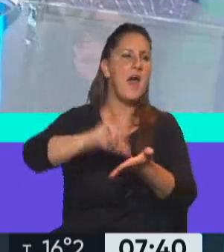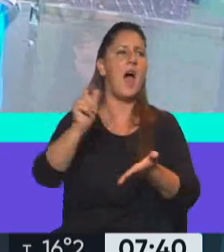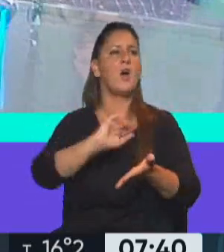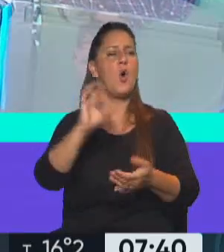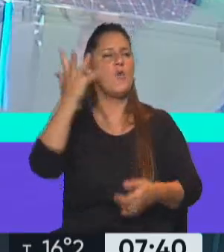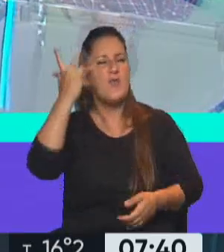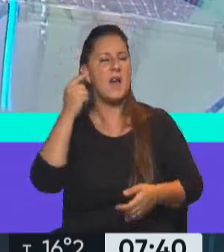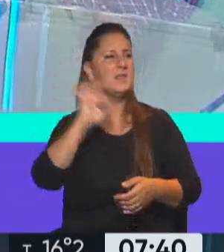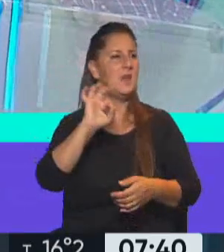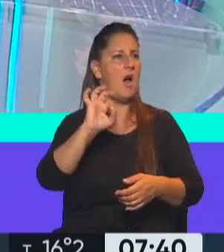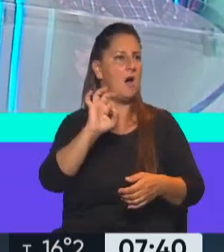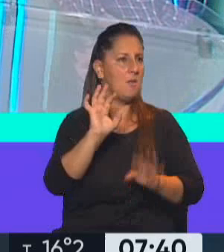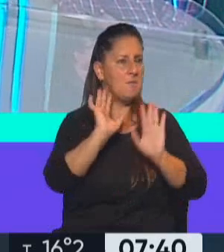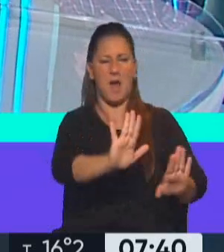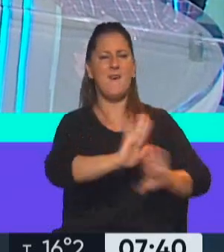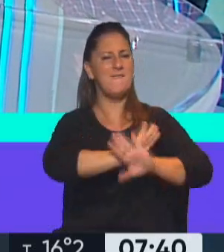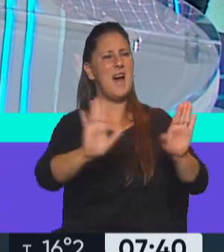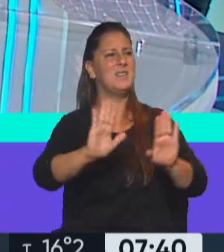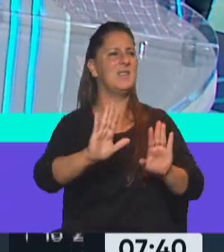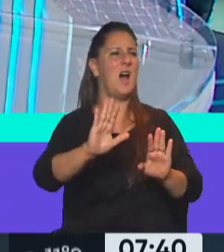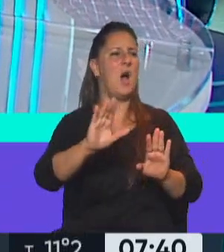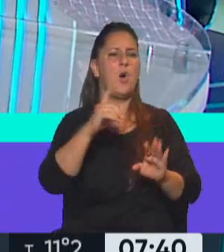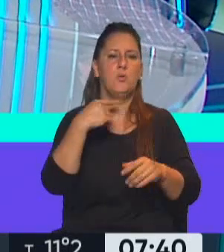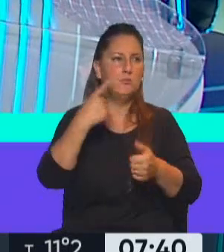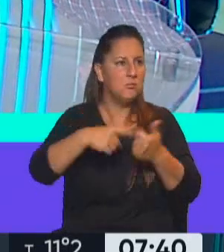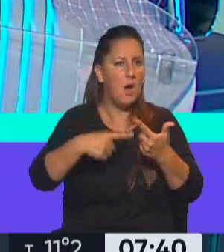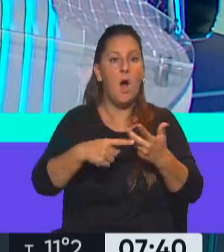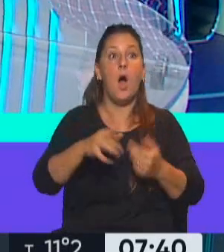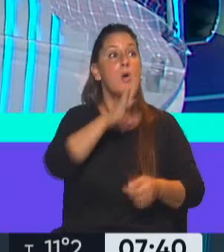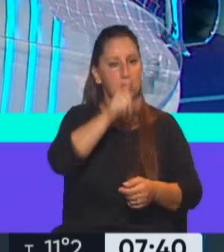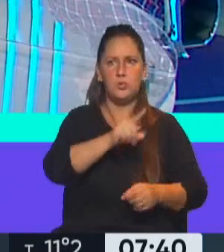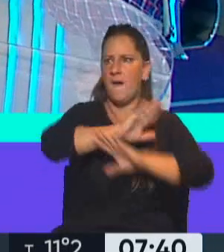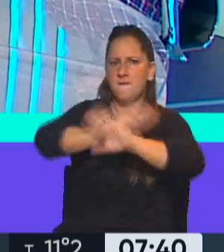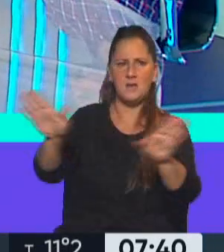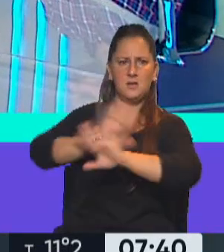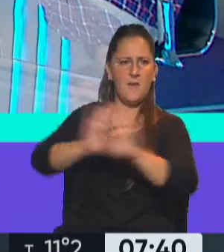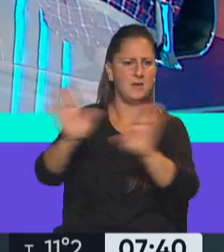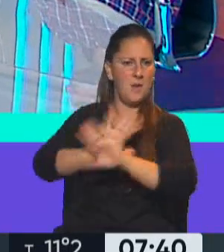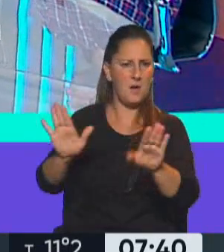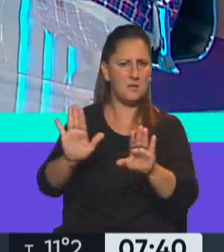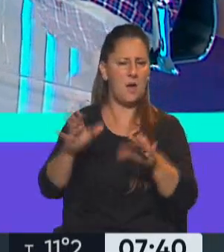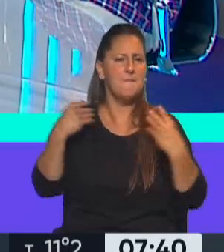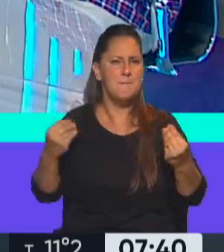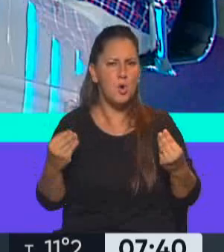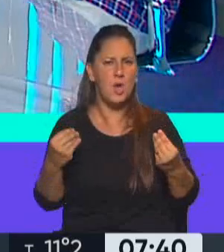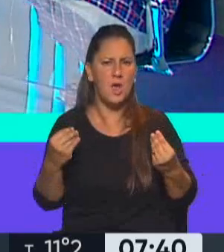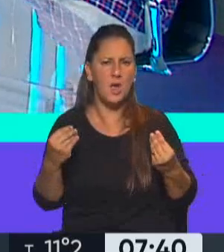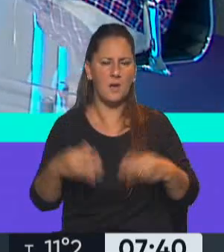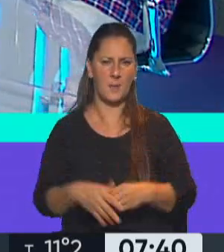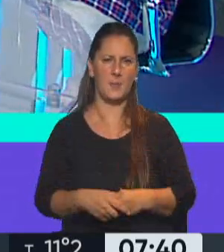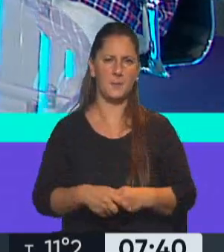mandan las notas, paren el fuego en Libia. Pero a Rusia todo el mundo está prendido porque quieren estar con